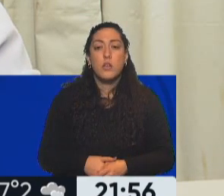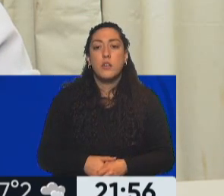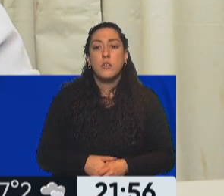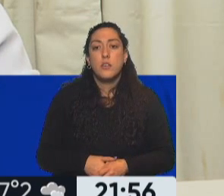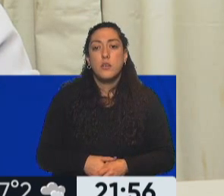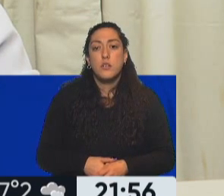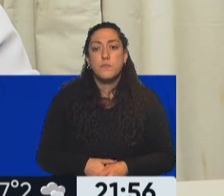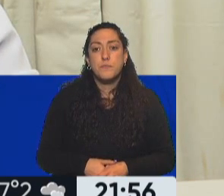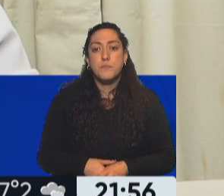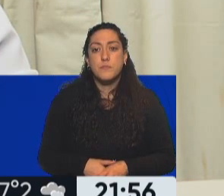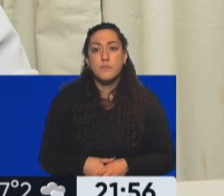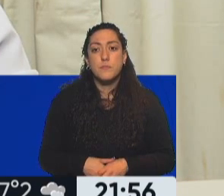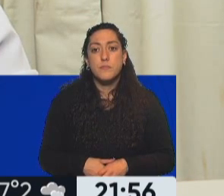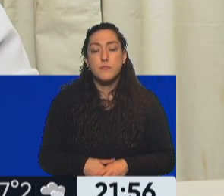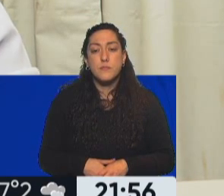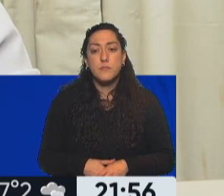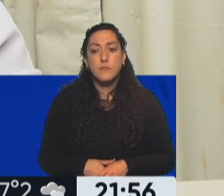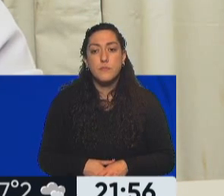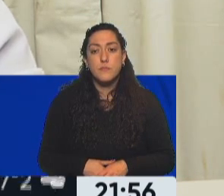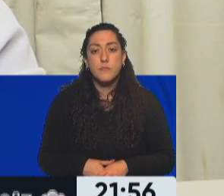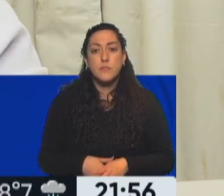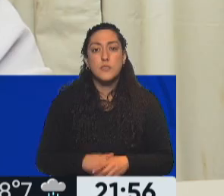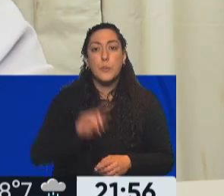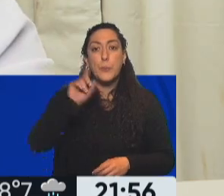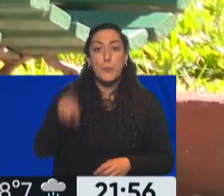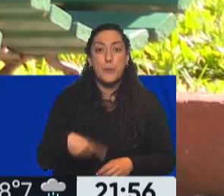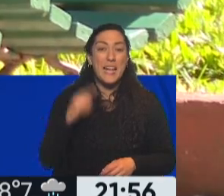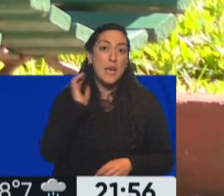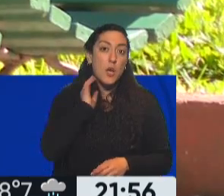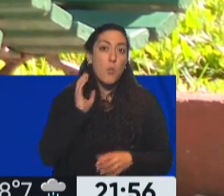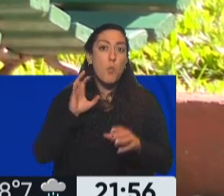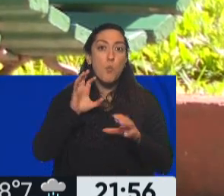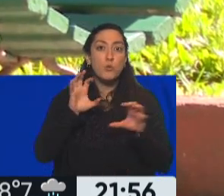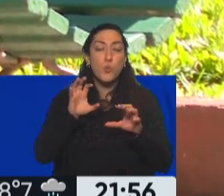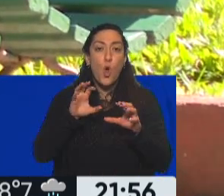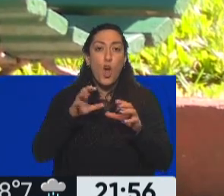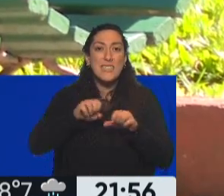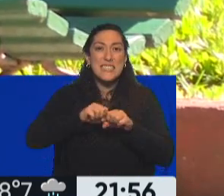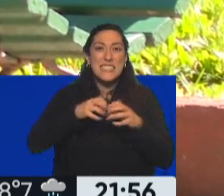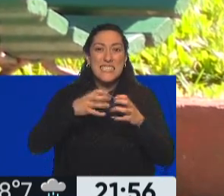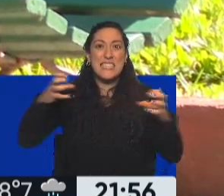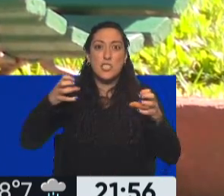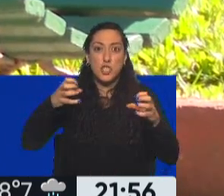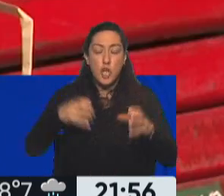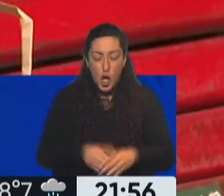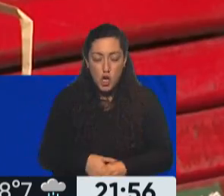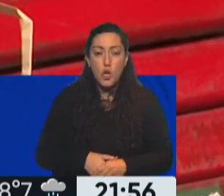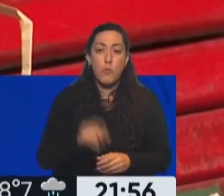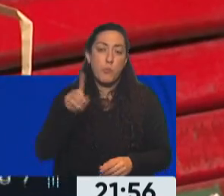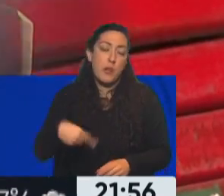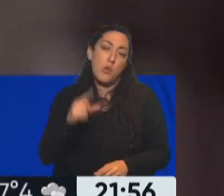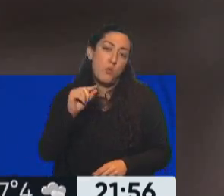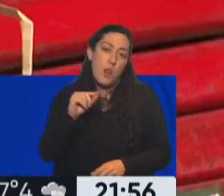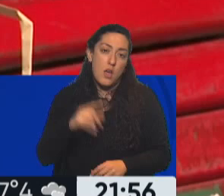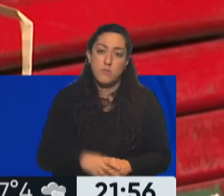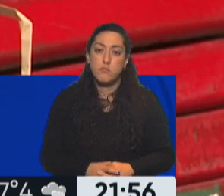abajo en esta posición mirando hacia abajo y eso genera una tensión muscular en la parte cervical posterior que genera dolor